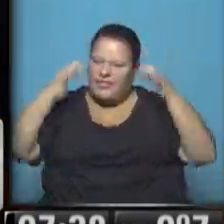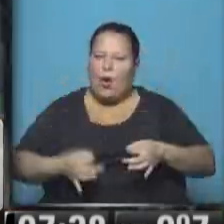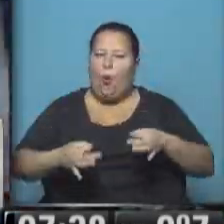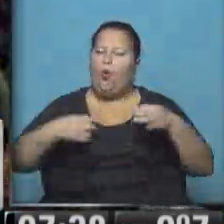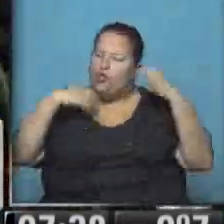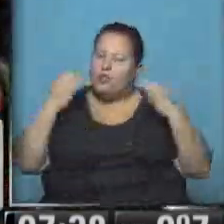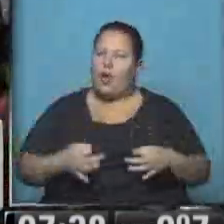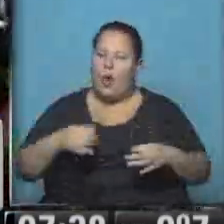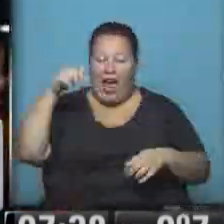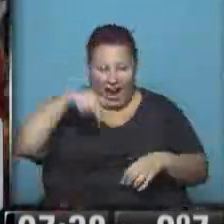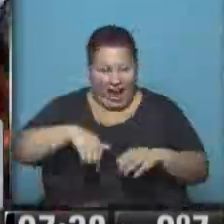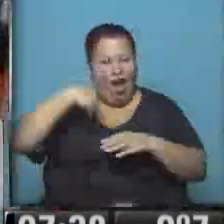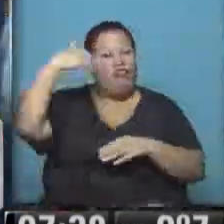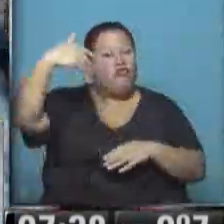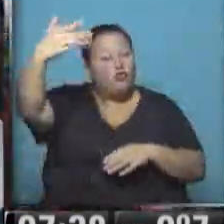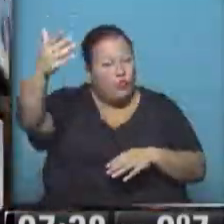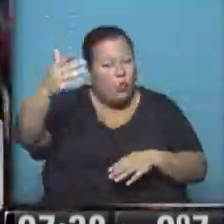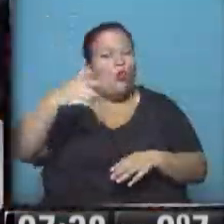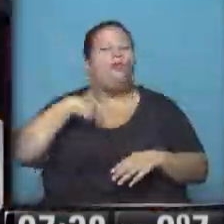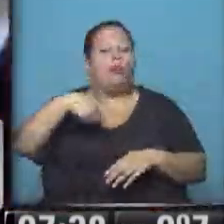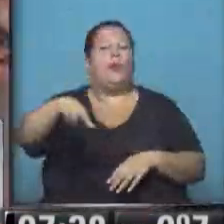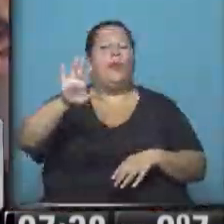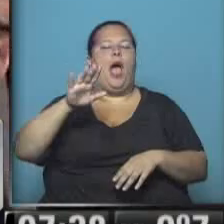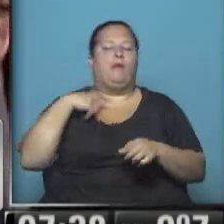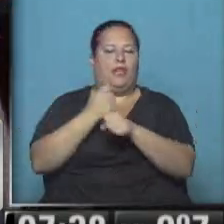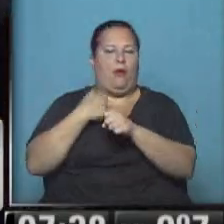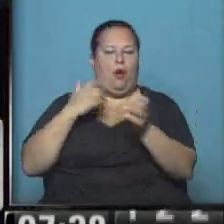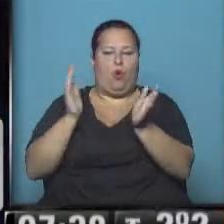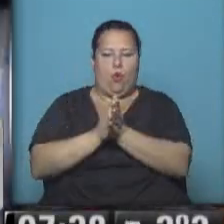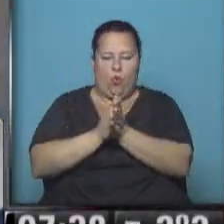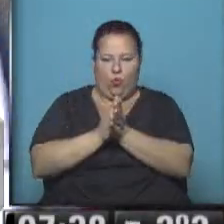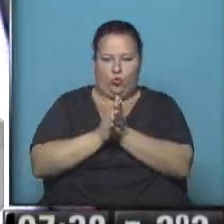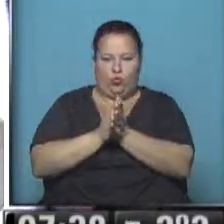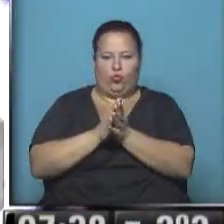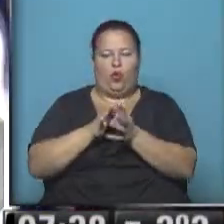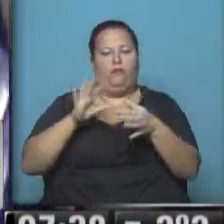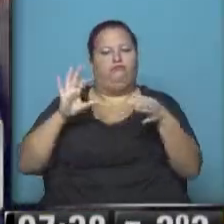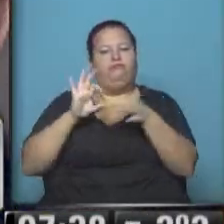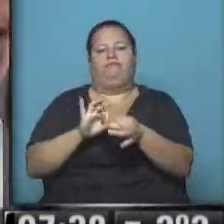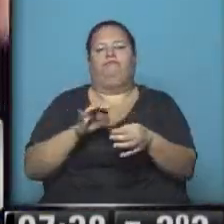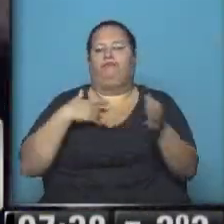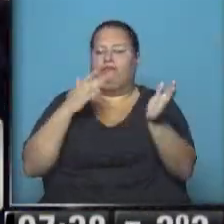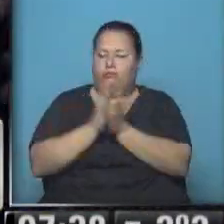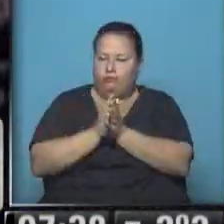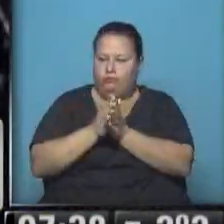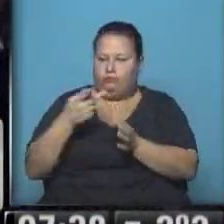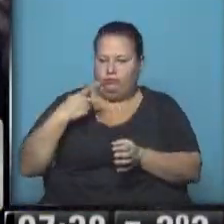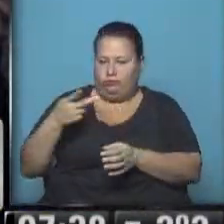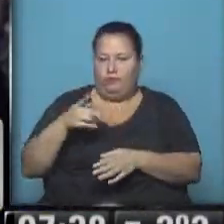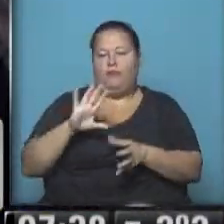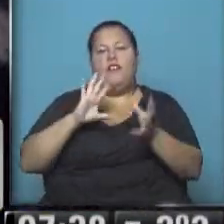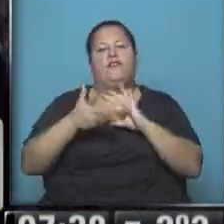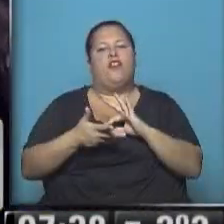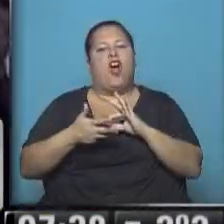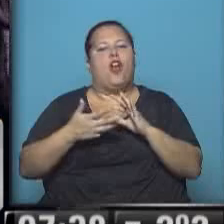Estoy seguro que de aquí en más en un futuro nos van a encontrar trabajando de manera conjunta una